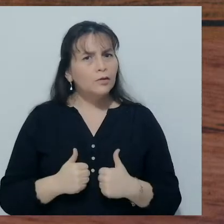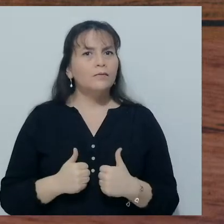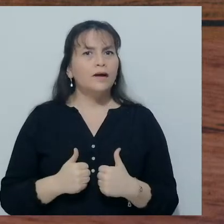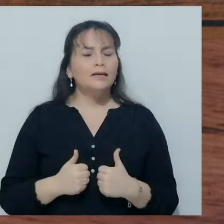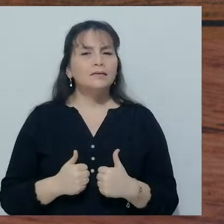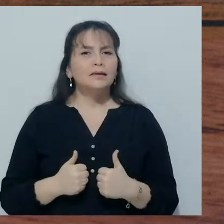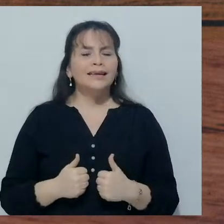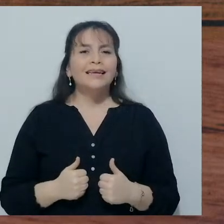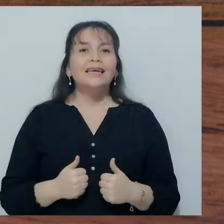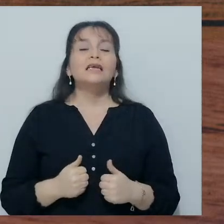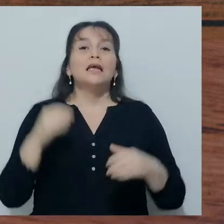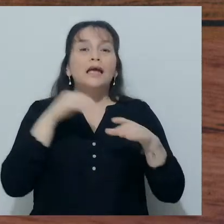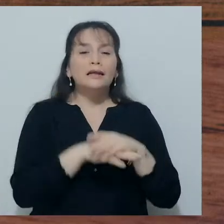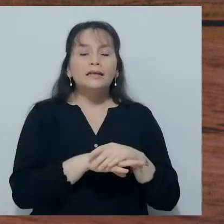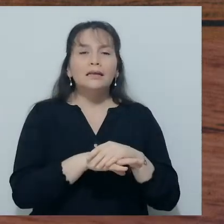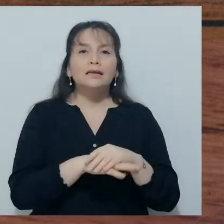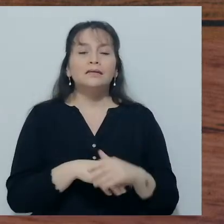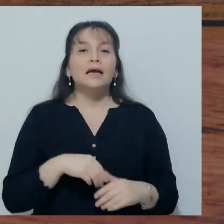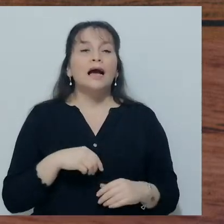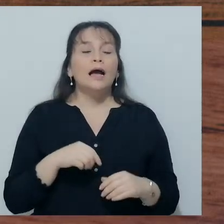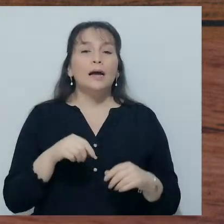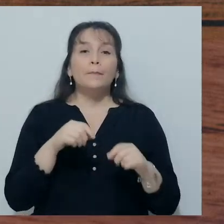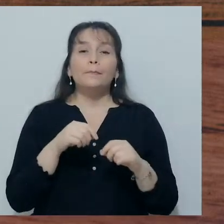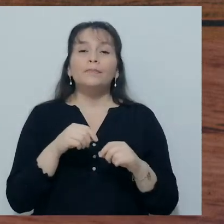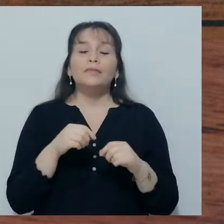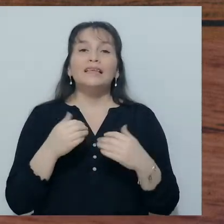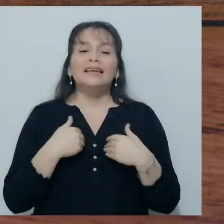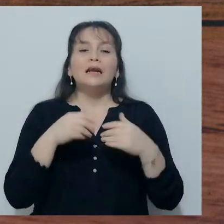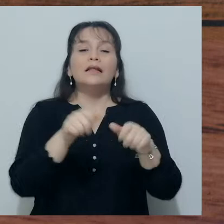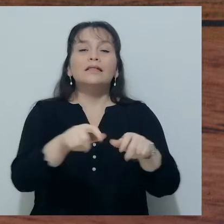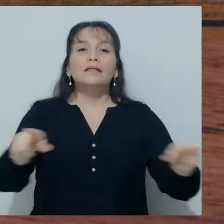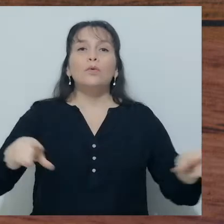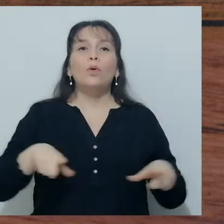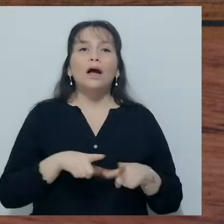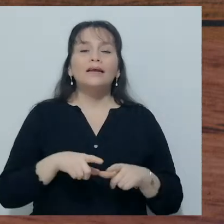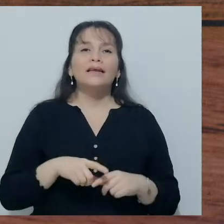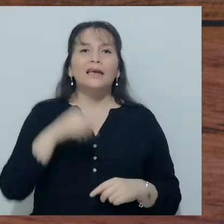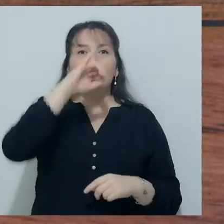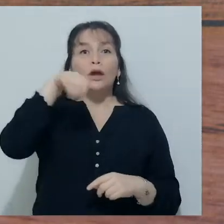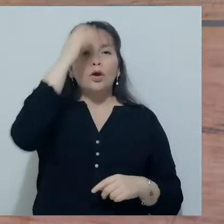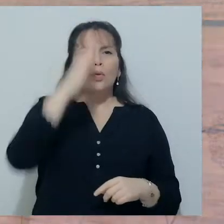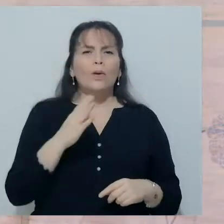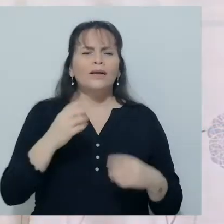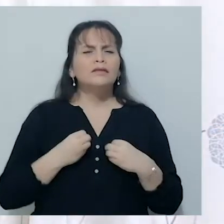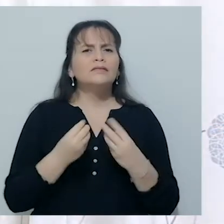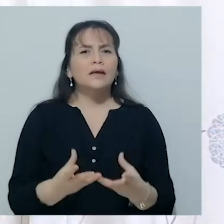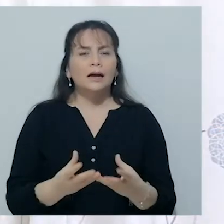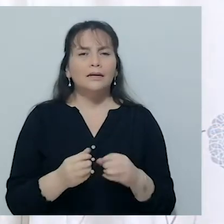viváis, y entréis y poseáis la tierra que Jehová, el Dios de vuestros padres, os